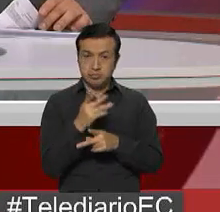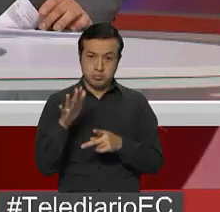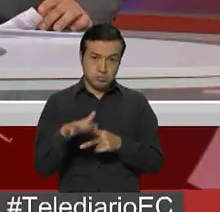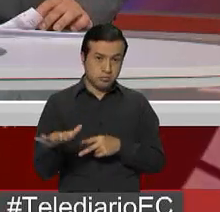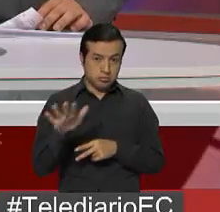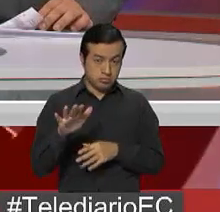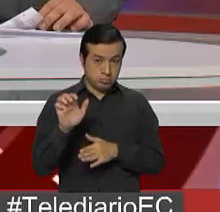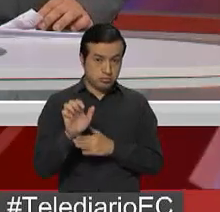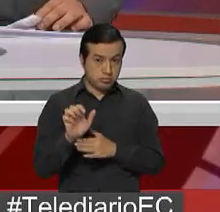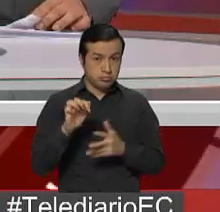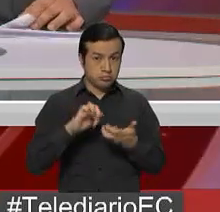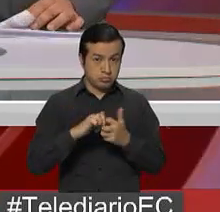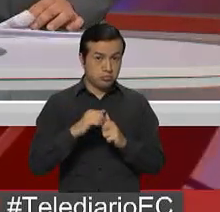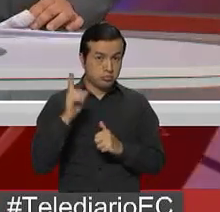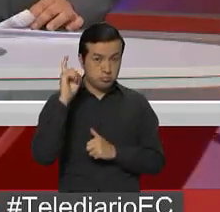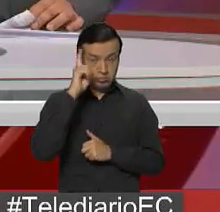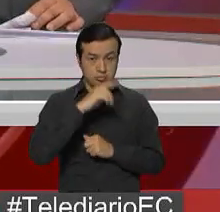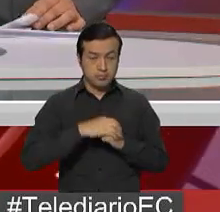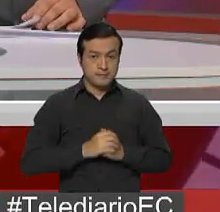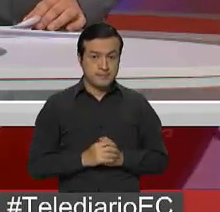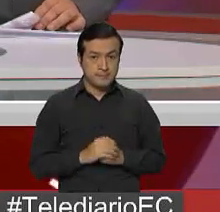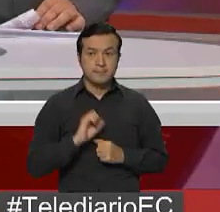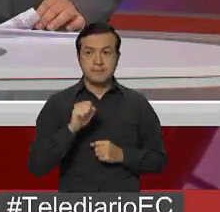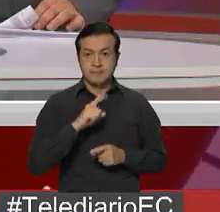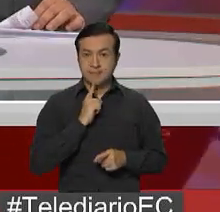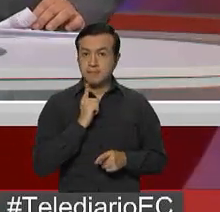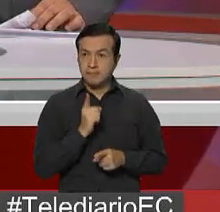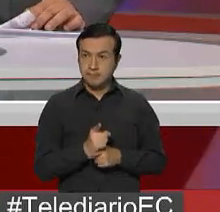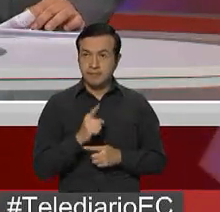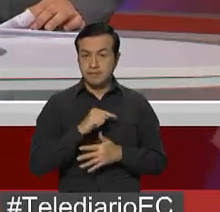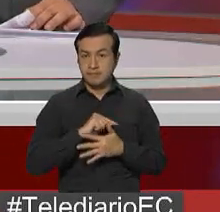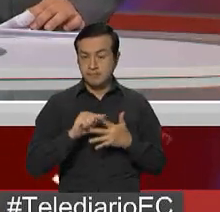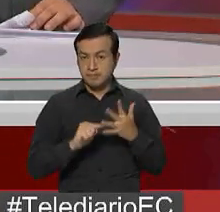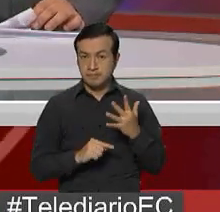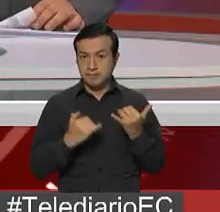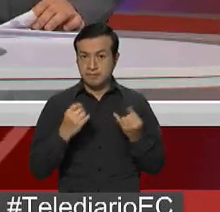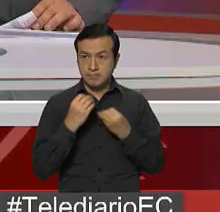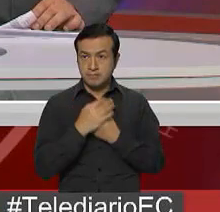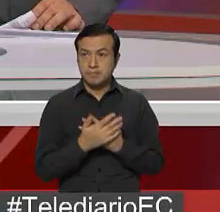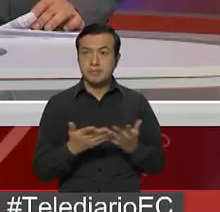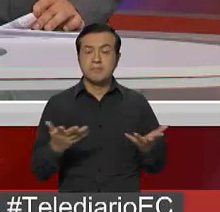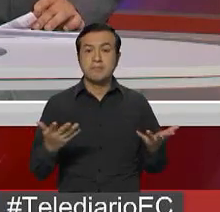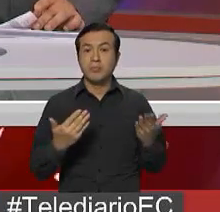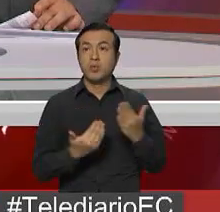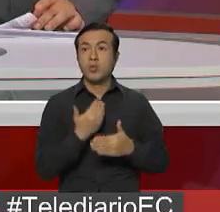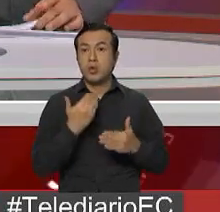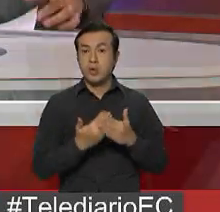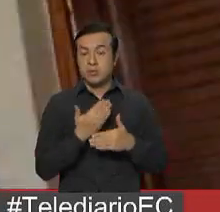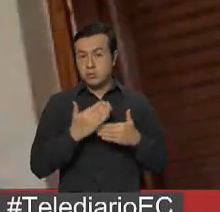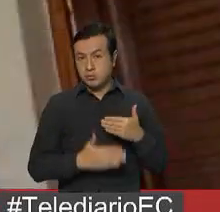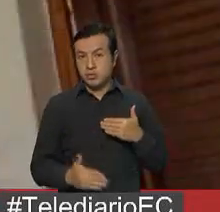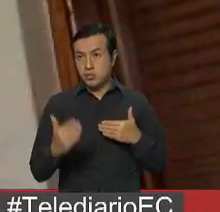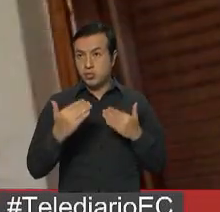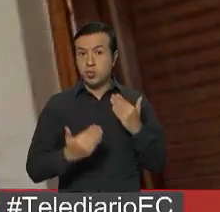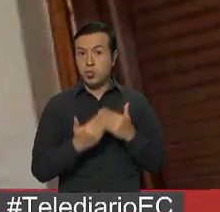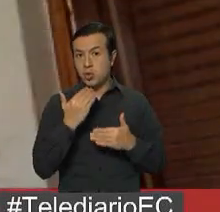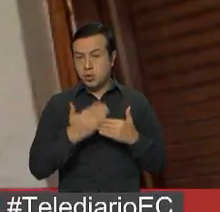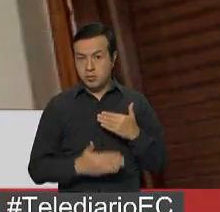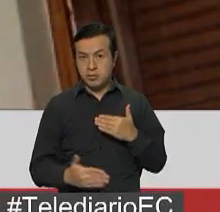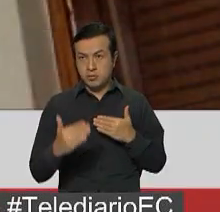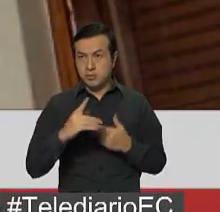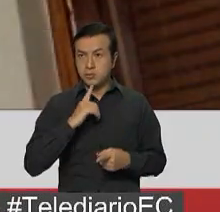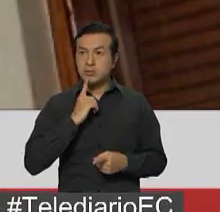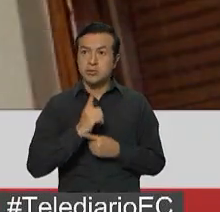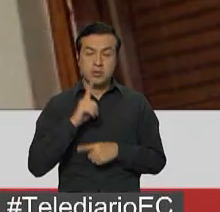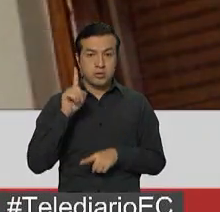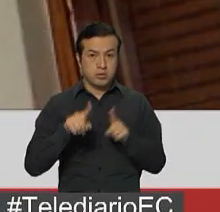pandemia en el país sin lugar a dudas necesitamos ahora empezar una nueva etapa una nueva normalidad como